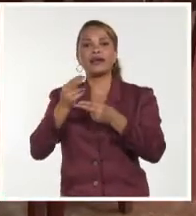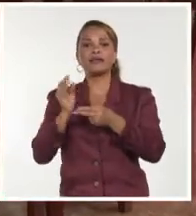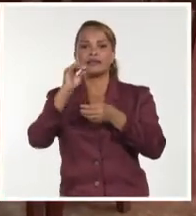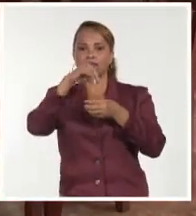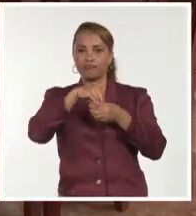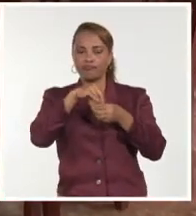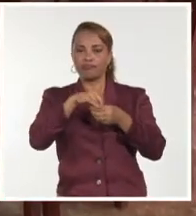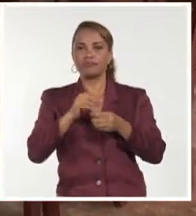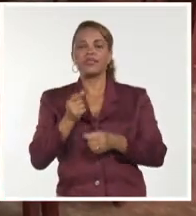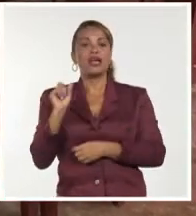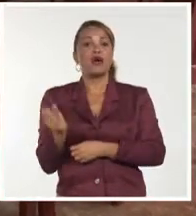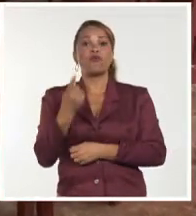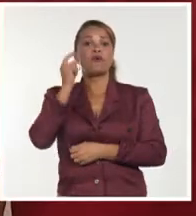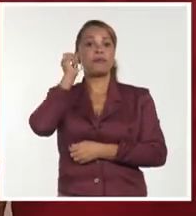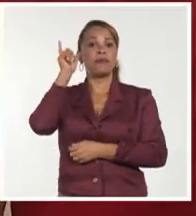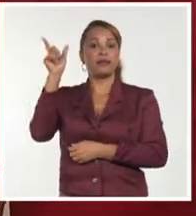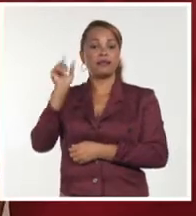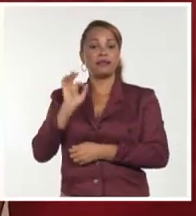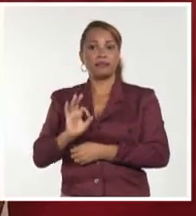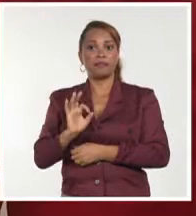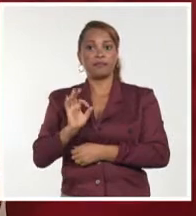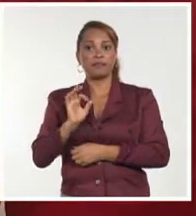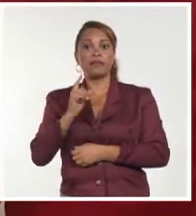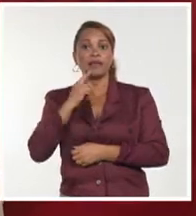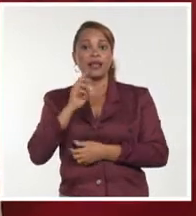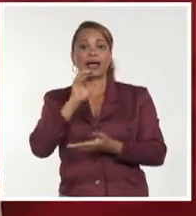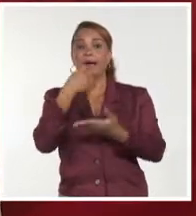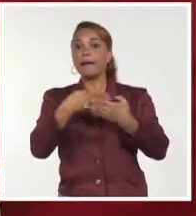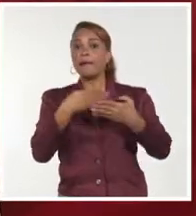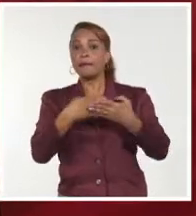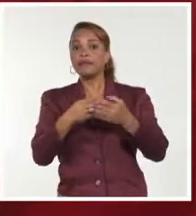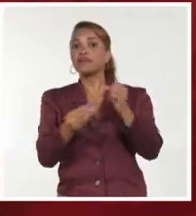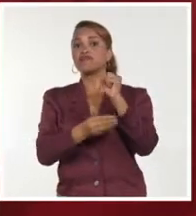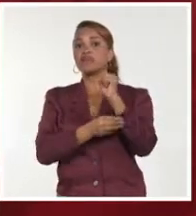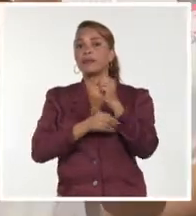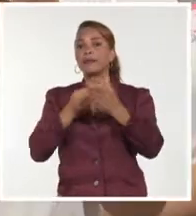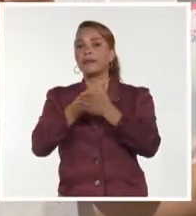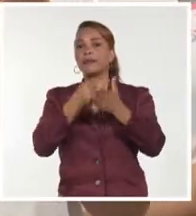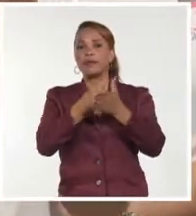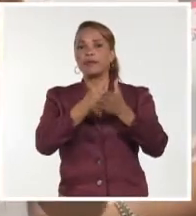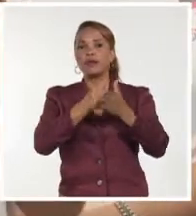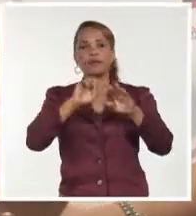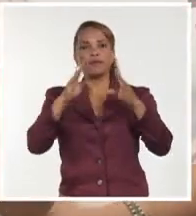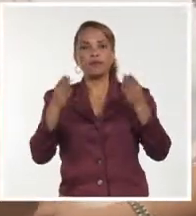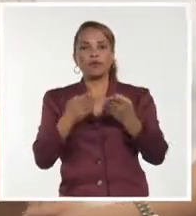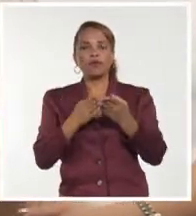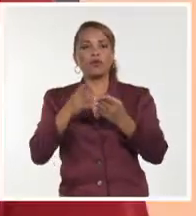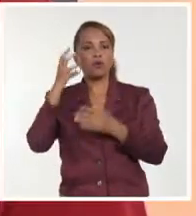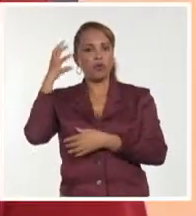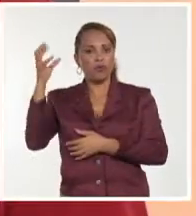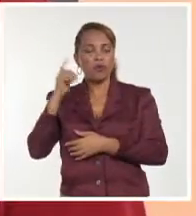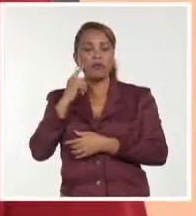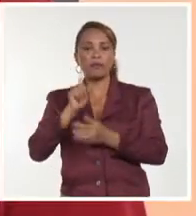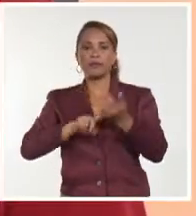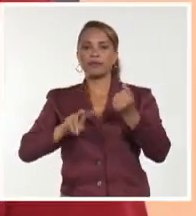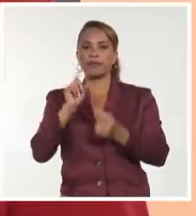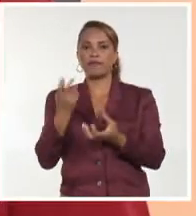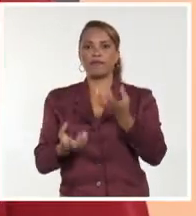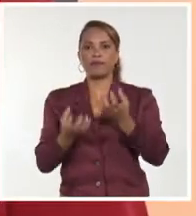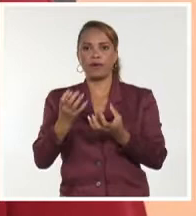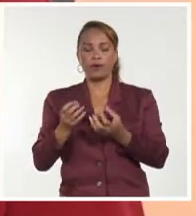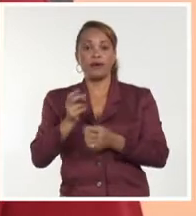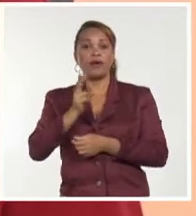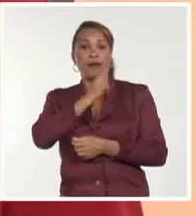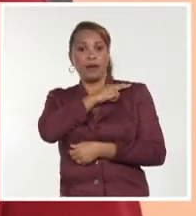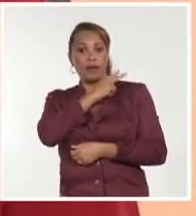Única experiencia de su tipo en Cuba, Cigedel constituirá una fortaleza para el impulso de la gestión gubernamental en Cienfuegos. Aquí Morales Ojeda